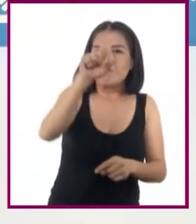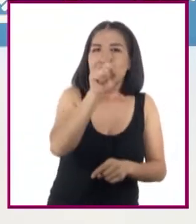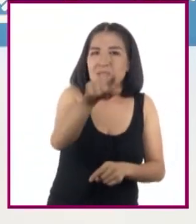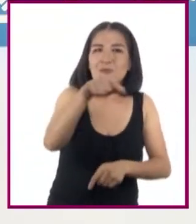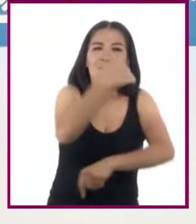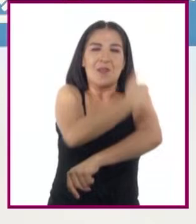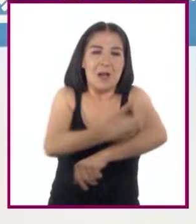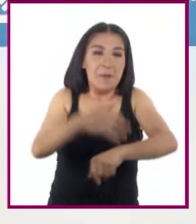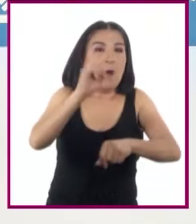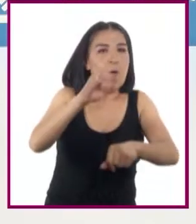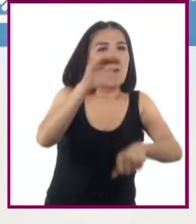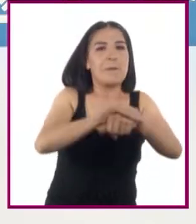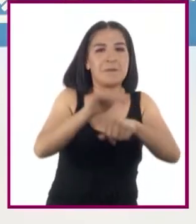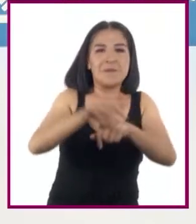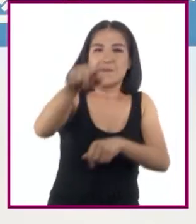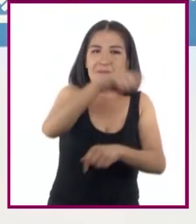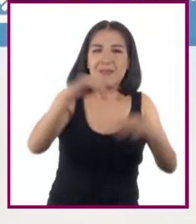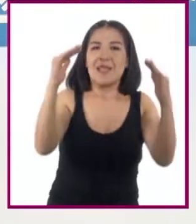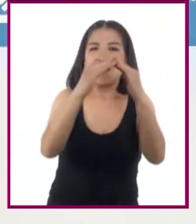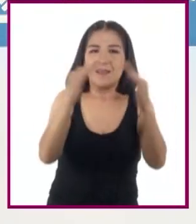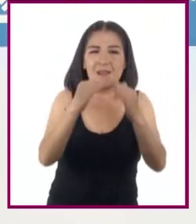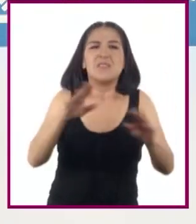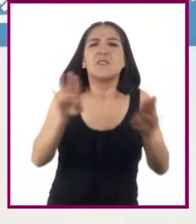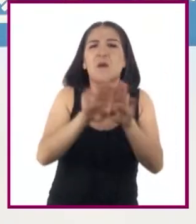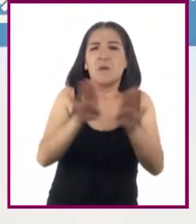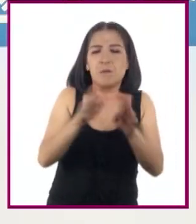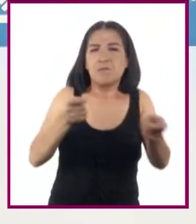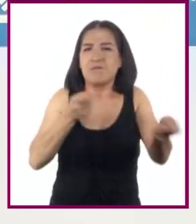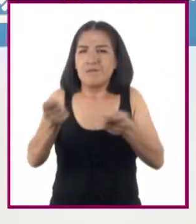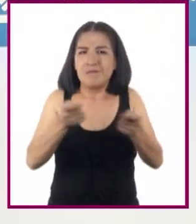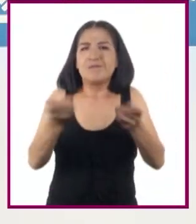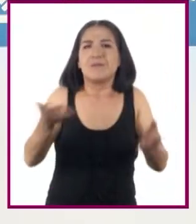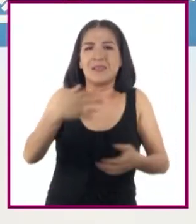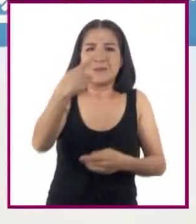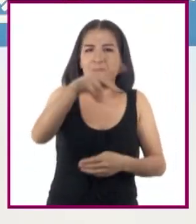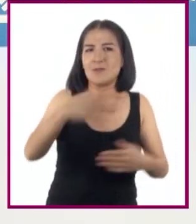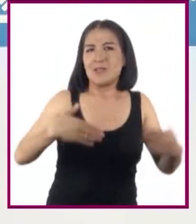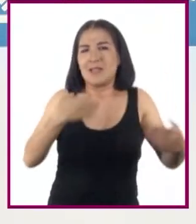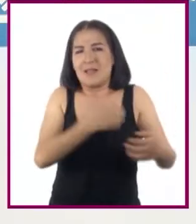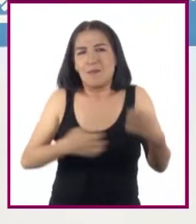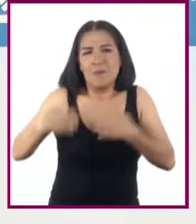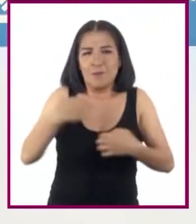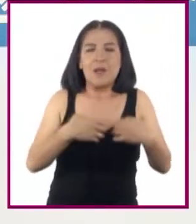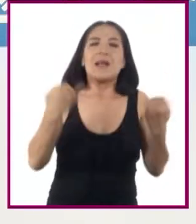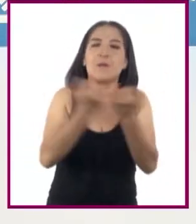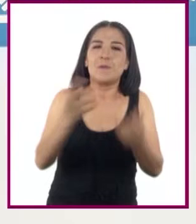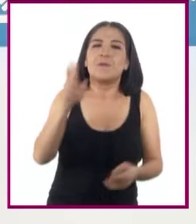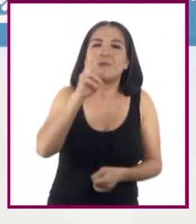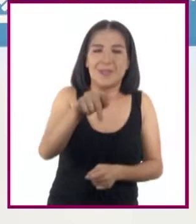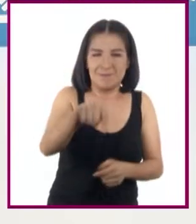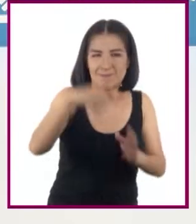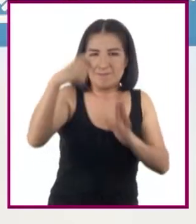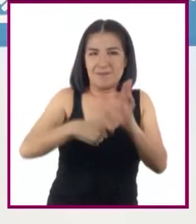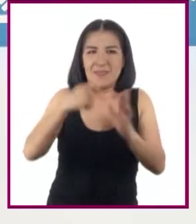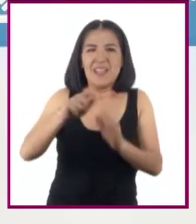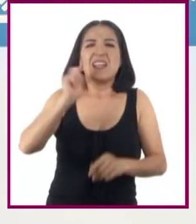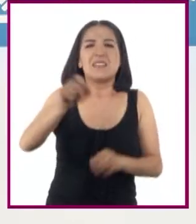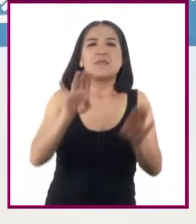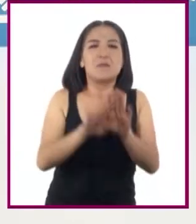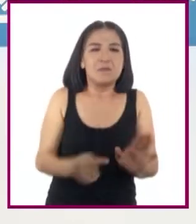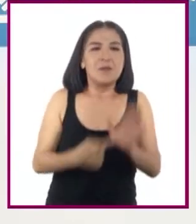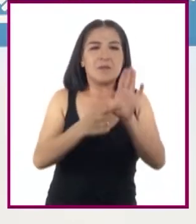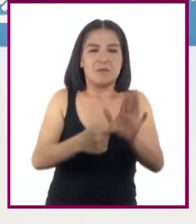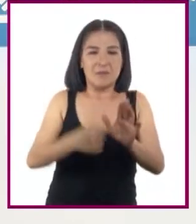localidad. Pero retomando el tema, también tendríamos que pensar en un aspecto mencionado en el video, lo que produce